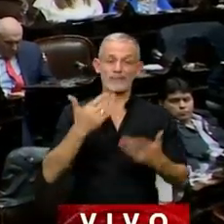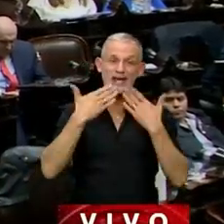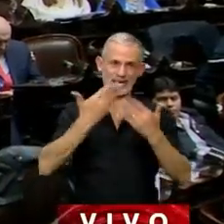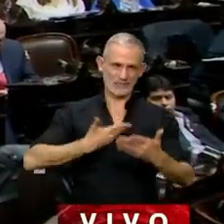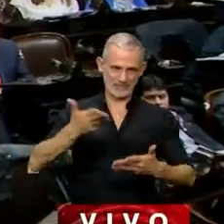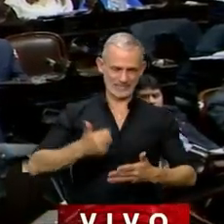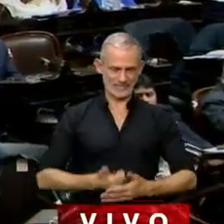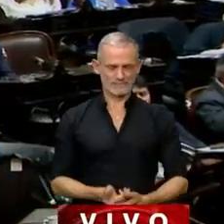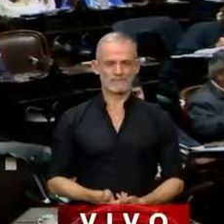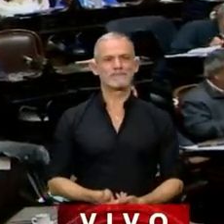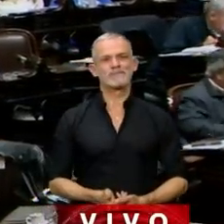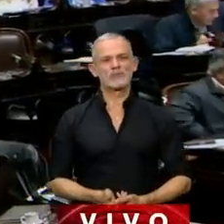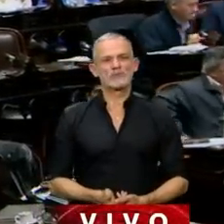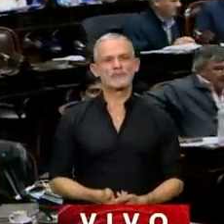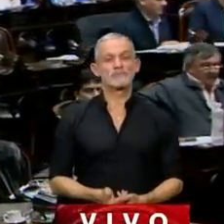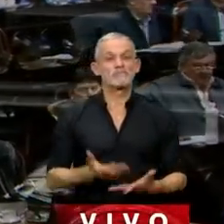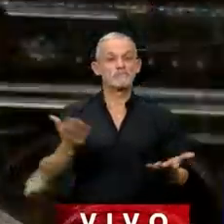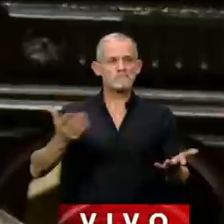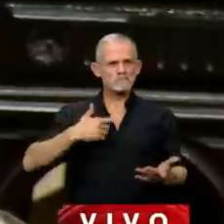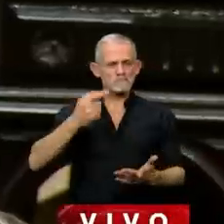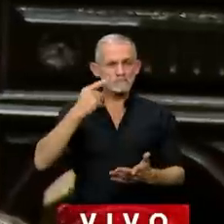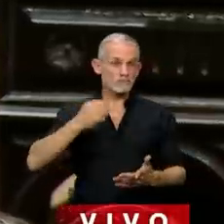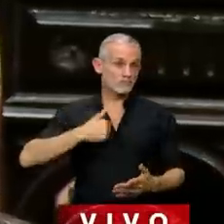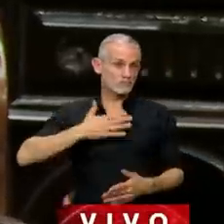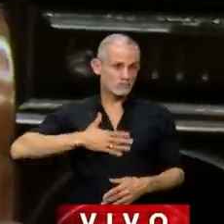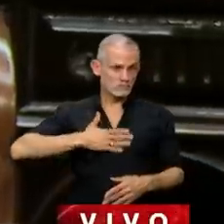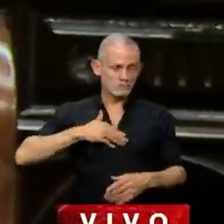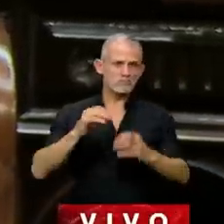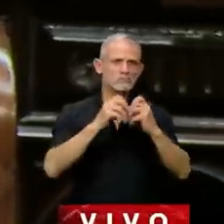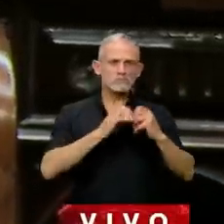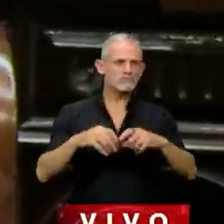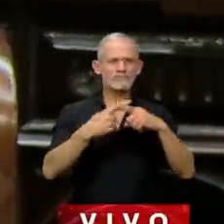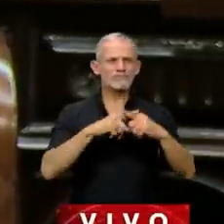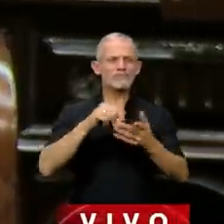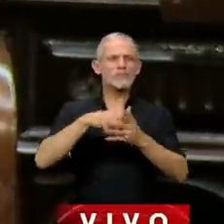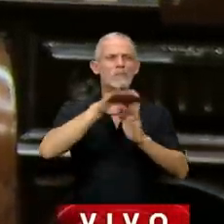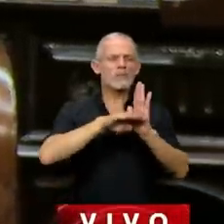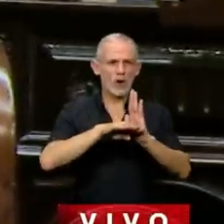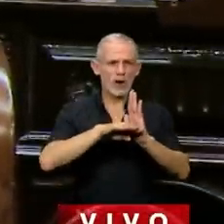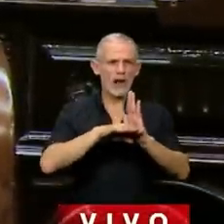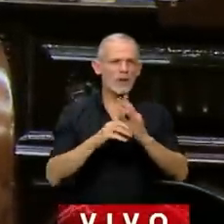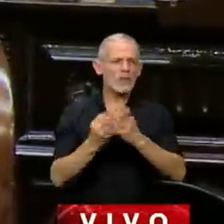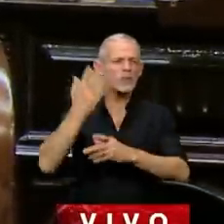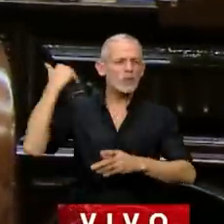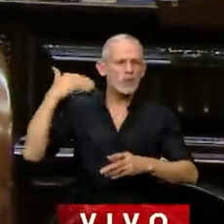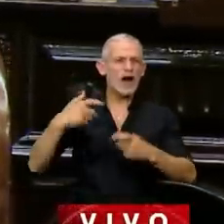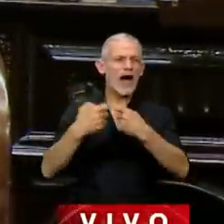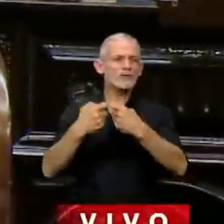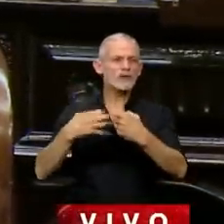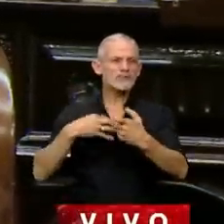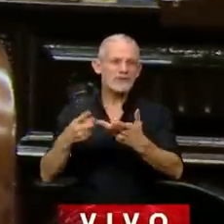Gracias, presidente. Le decía que es un gusto estar debatiendo este programa que tiene su origen en la sociedad